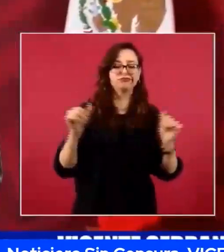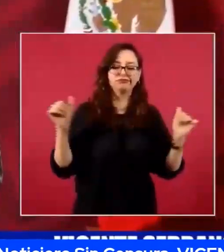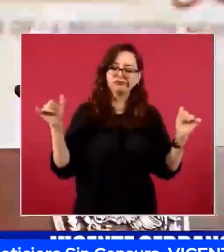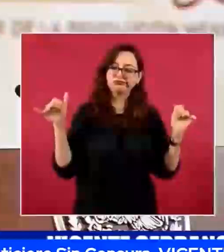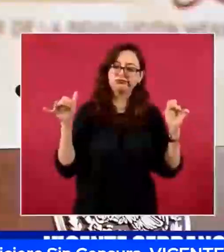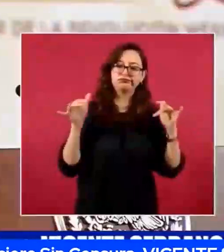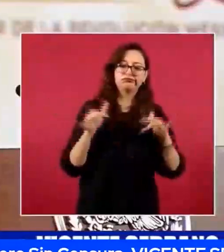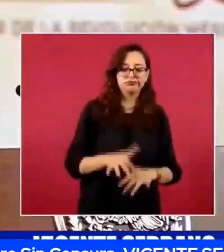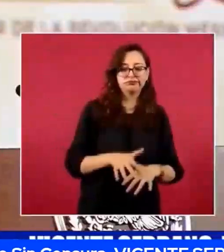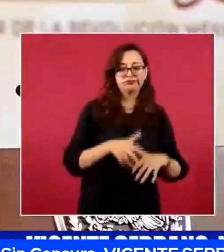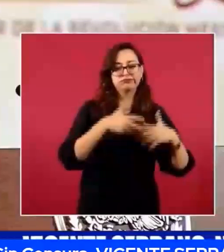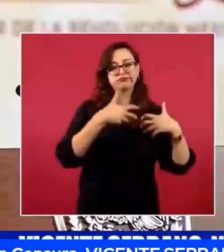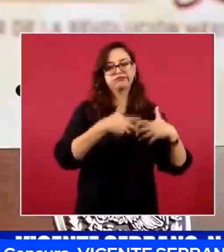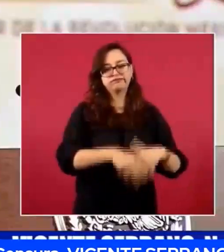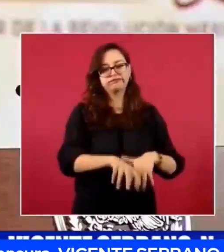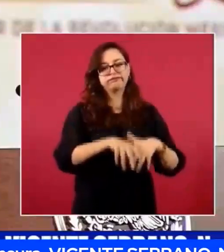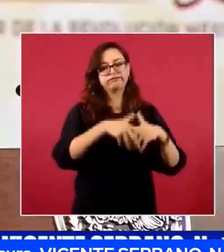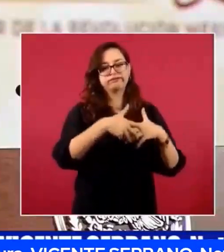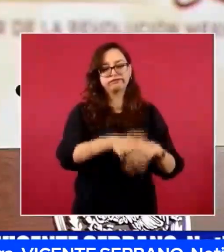para